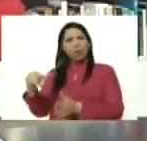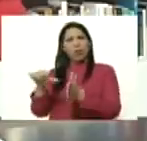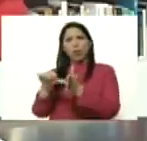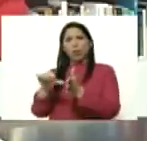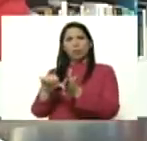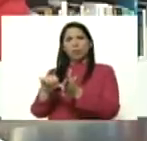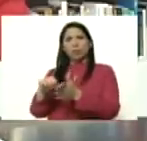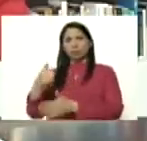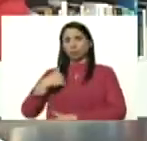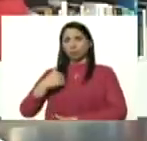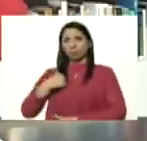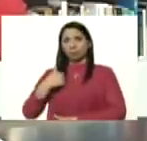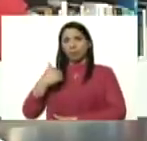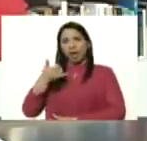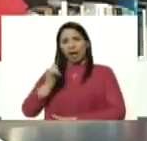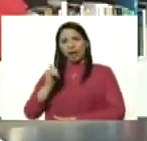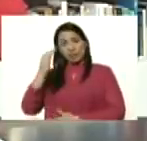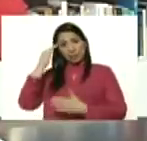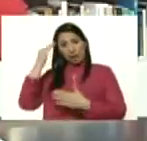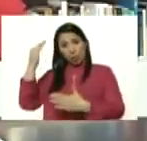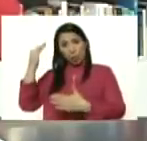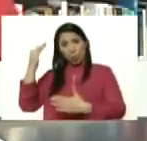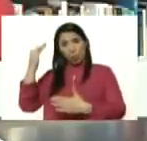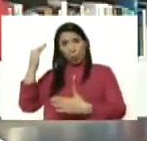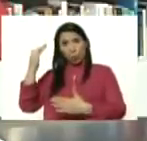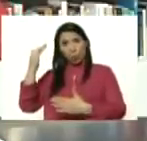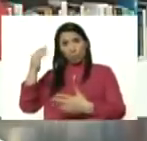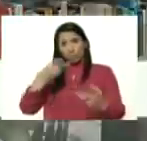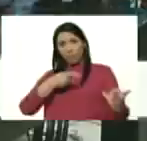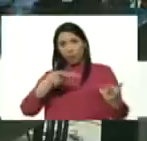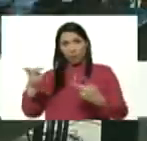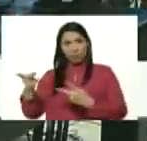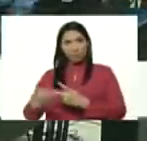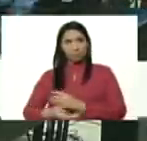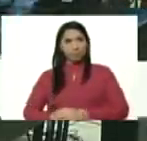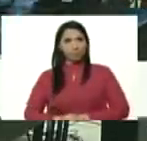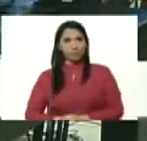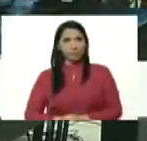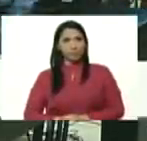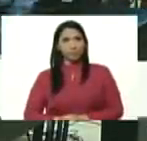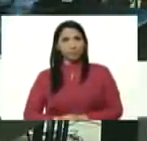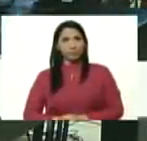tú? Saludos. Welcome.